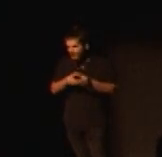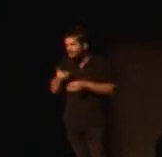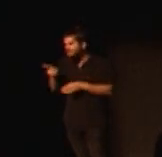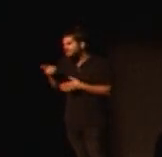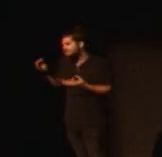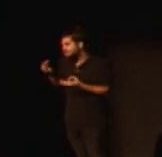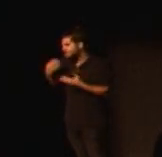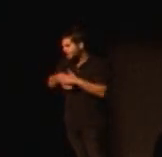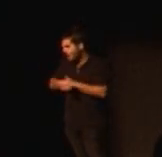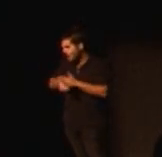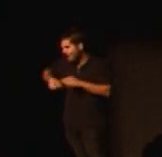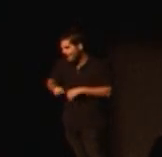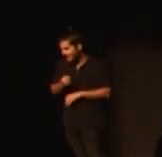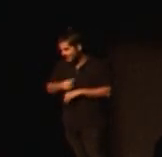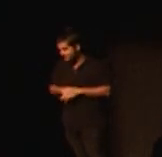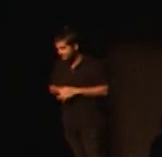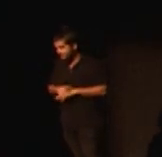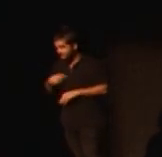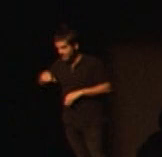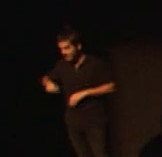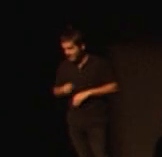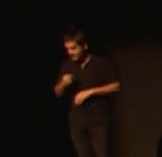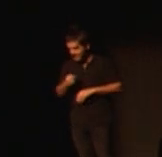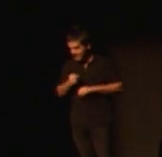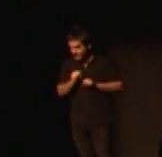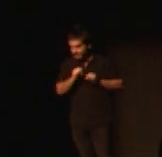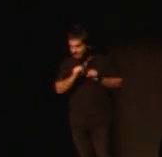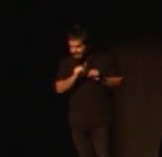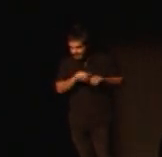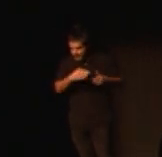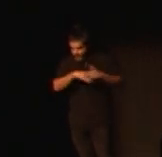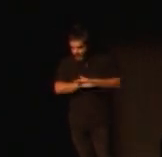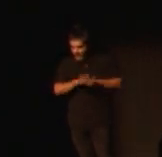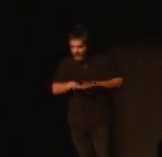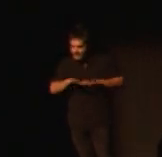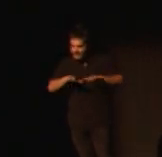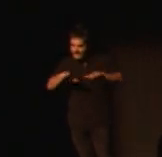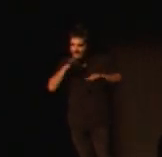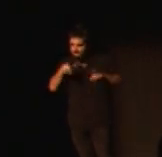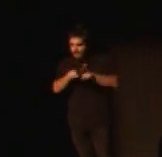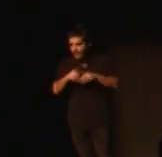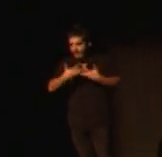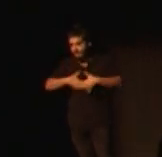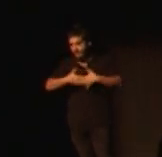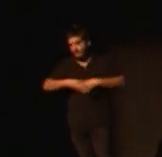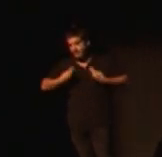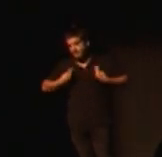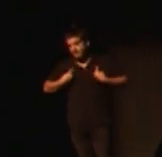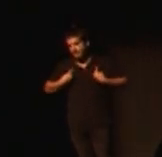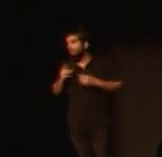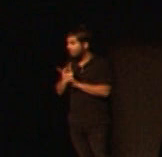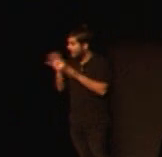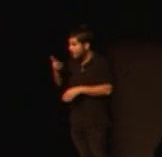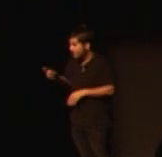viaje? En la maleta dejo el aprendizaje porque es el motor de mi vida. Claro, es que es muy importante. Pues aquí lo